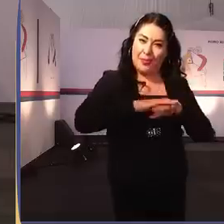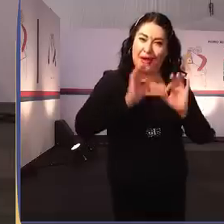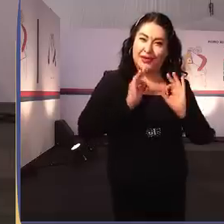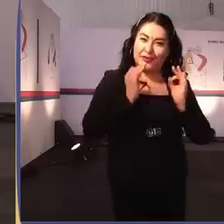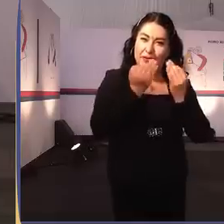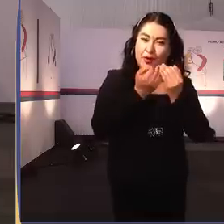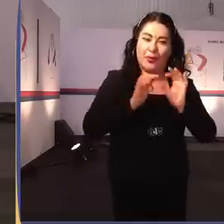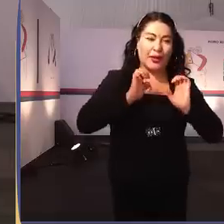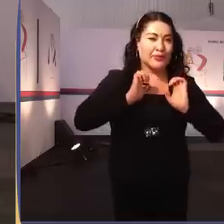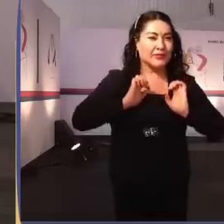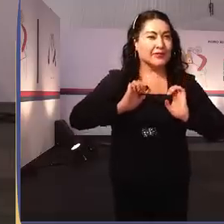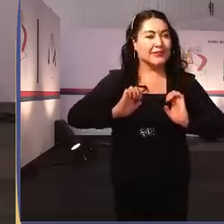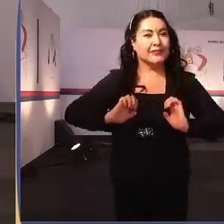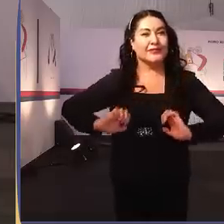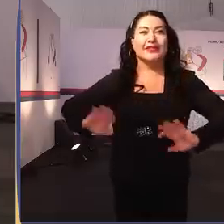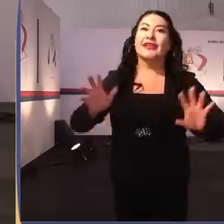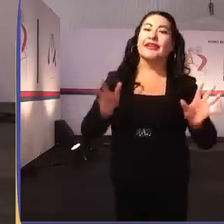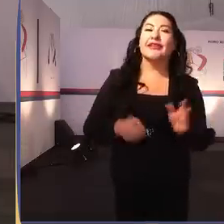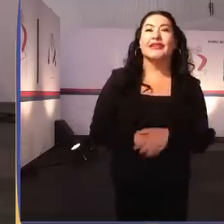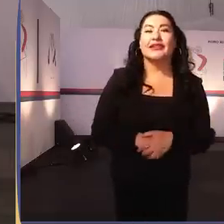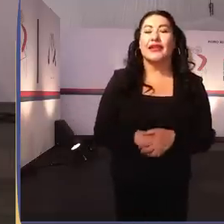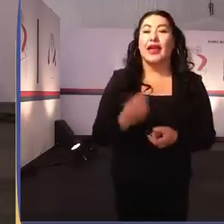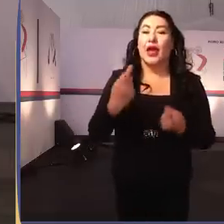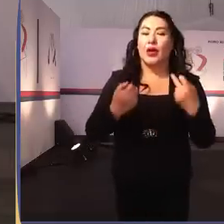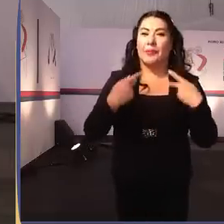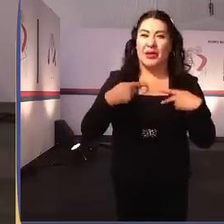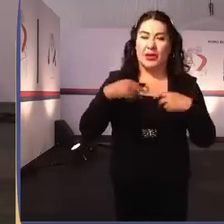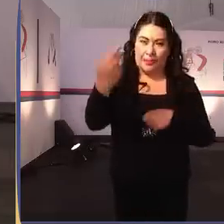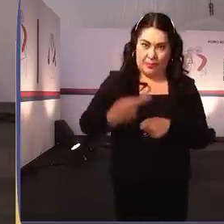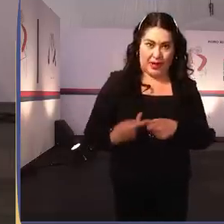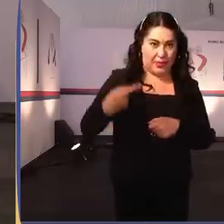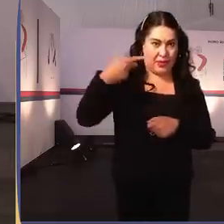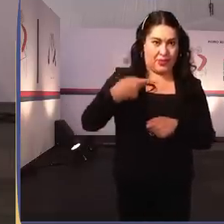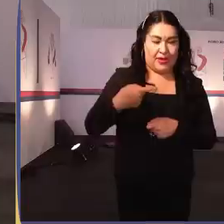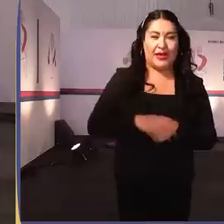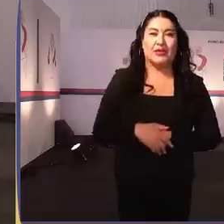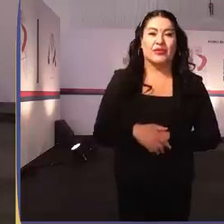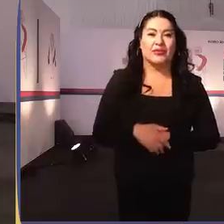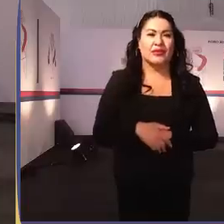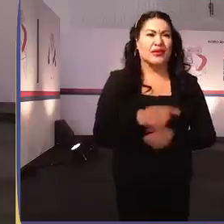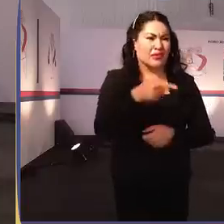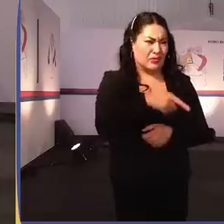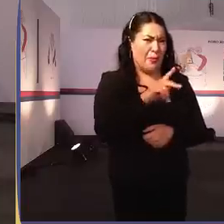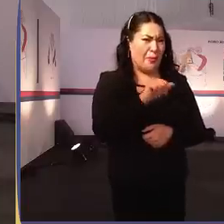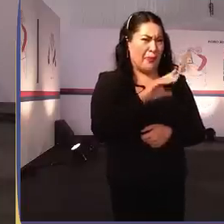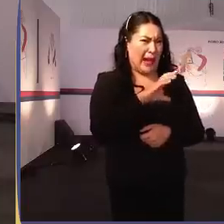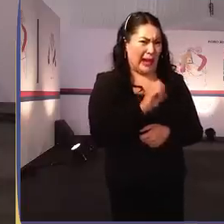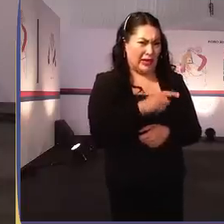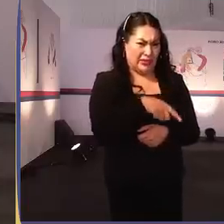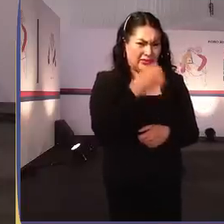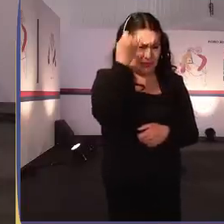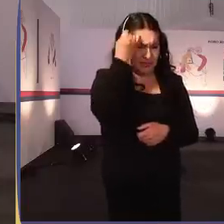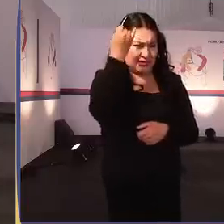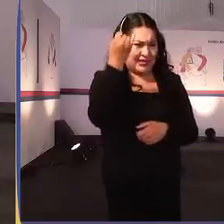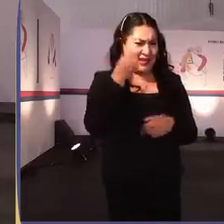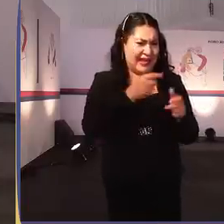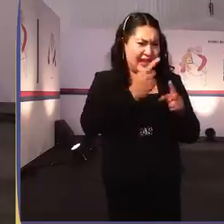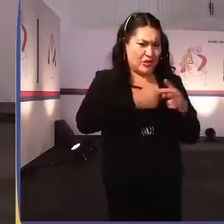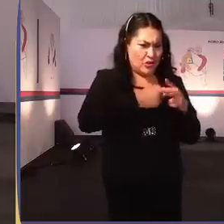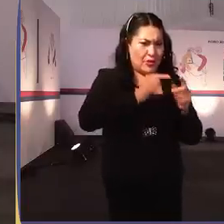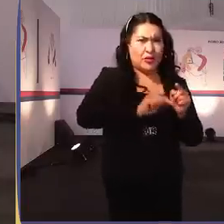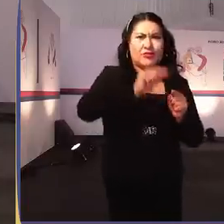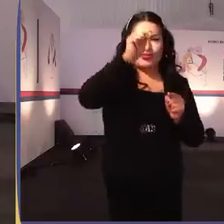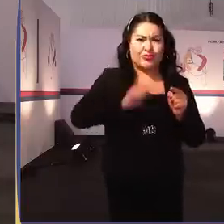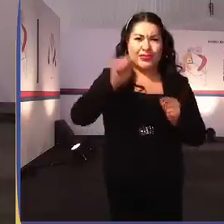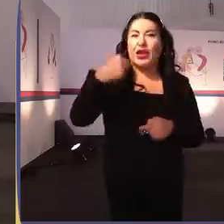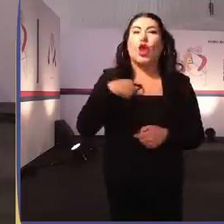ligan más, estadística. Y entonces alguien me preguntó, después de que me tiré este rollo, Paco, ¿de dónde sacaste esa estadística? Se me la acabo de